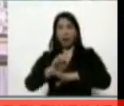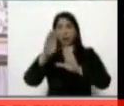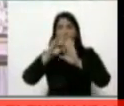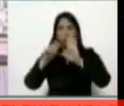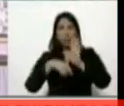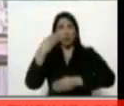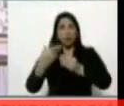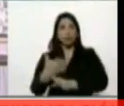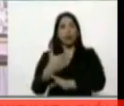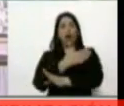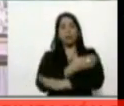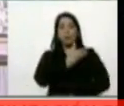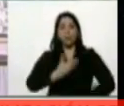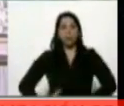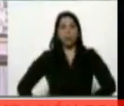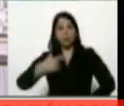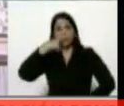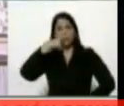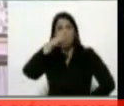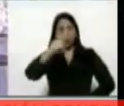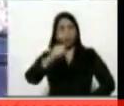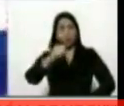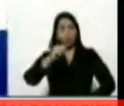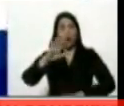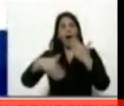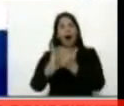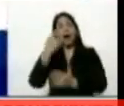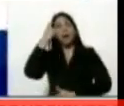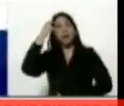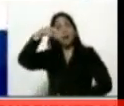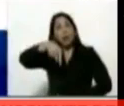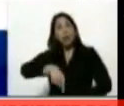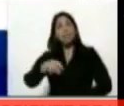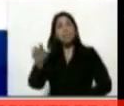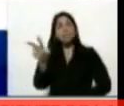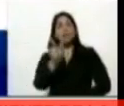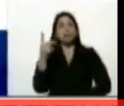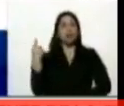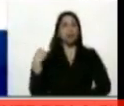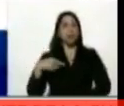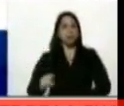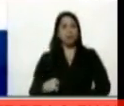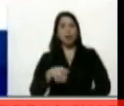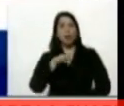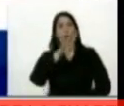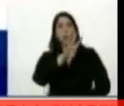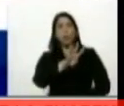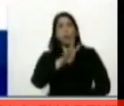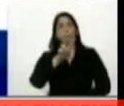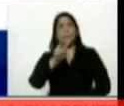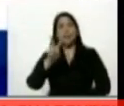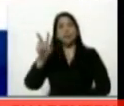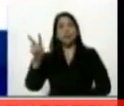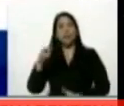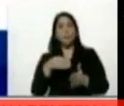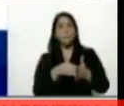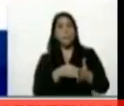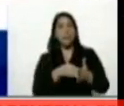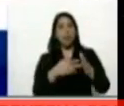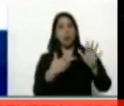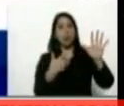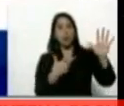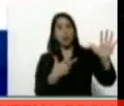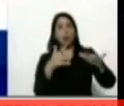Con la salida ficticia de Rosneft de la operación petrolera, entra esta empresa de